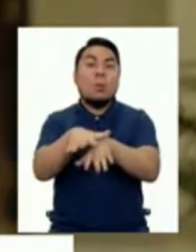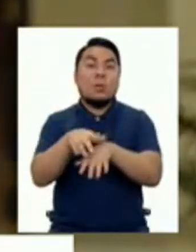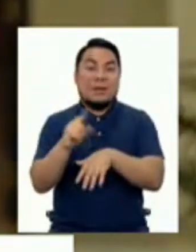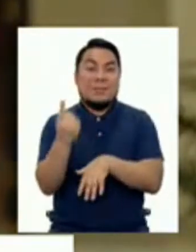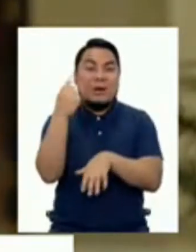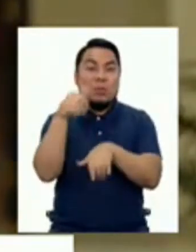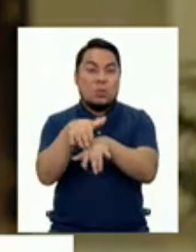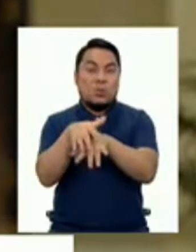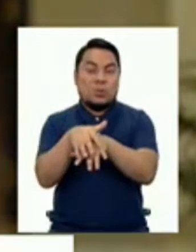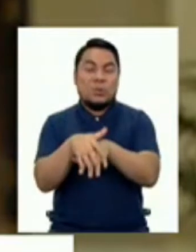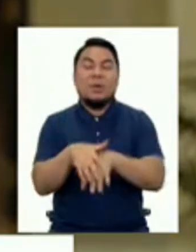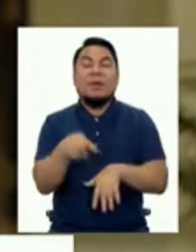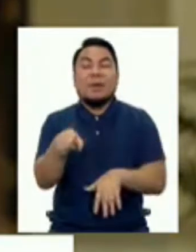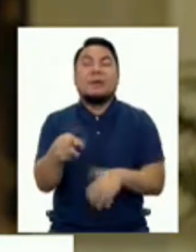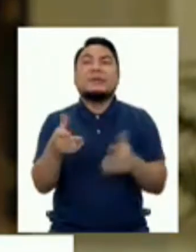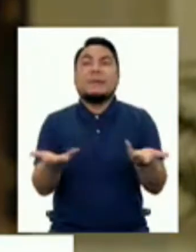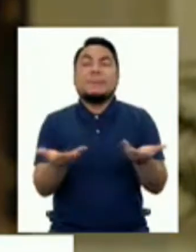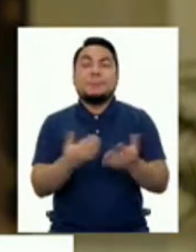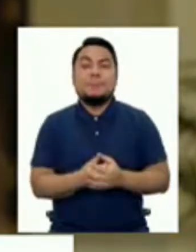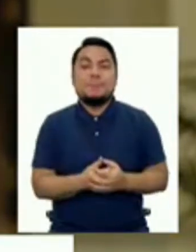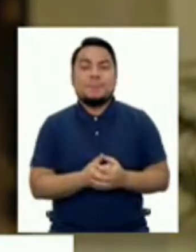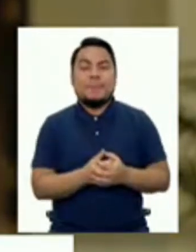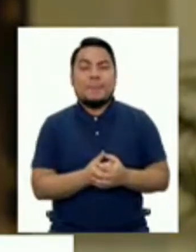donde se